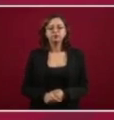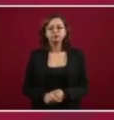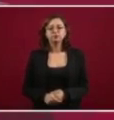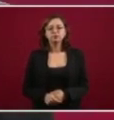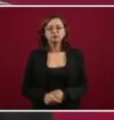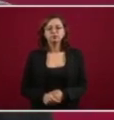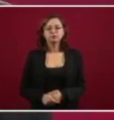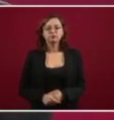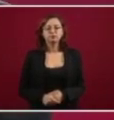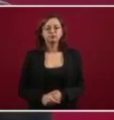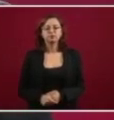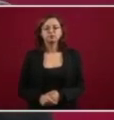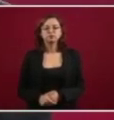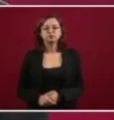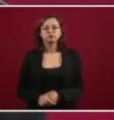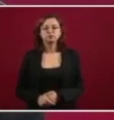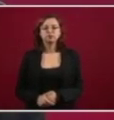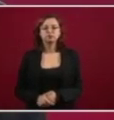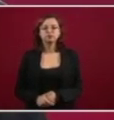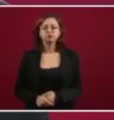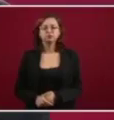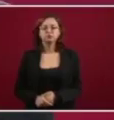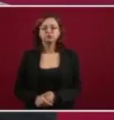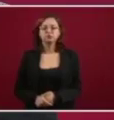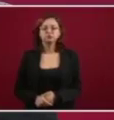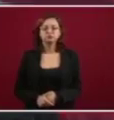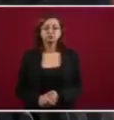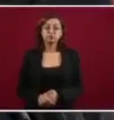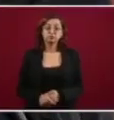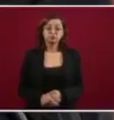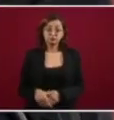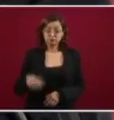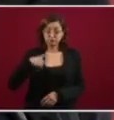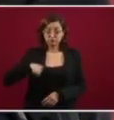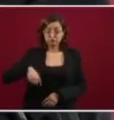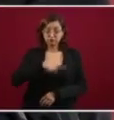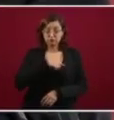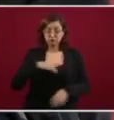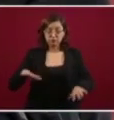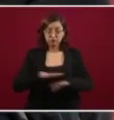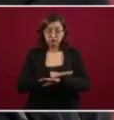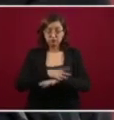No vamos a ceder en eso.